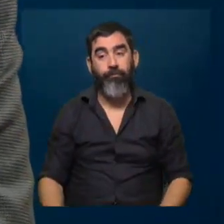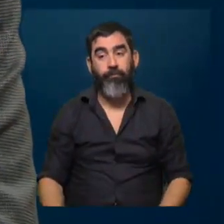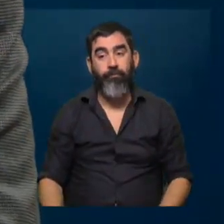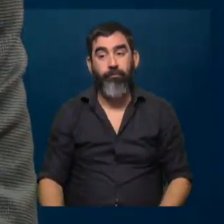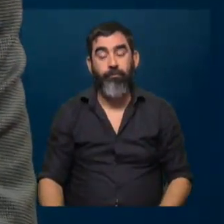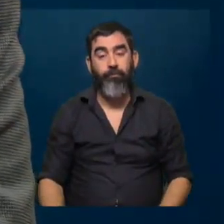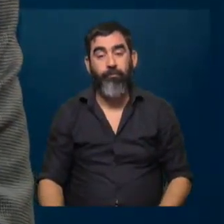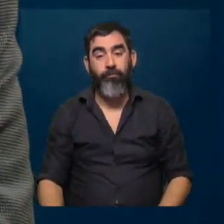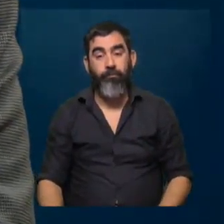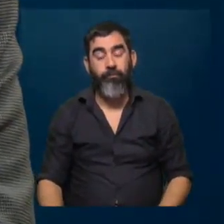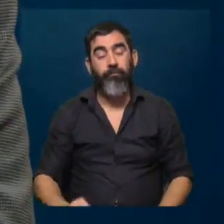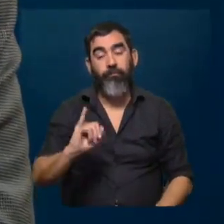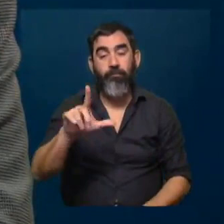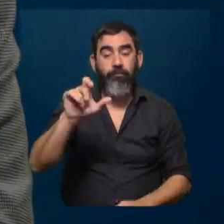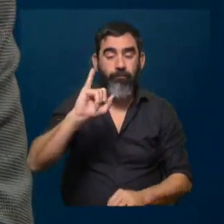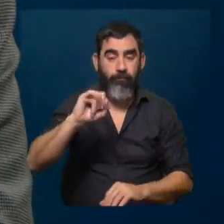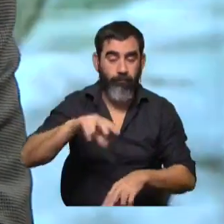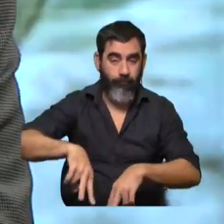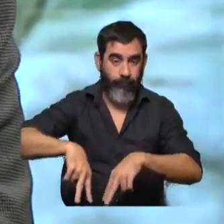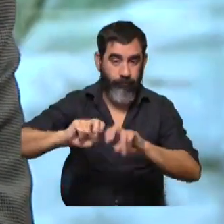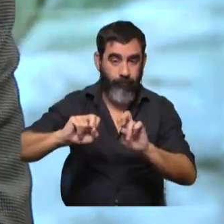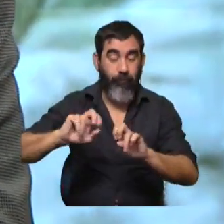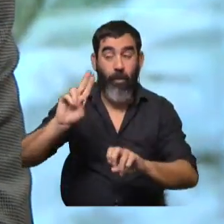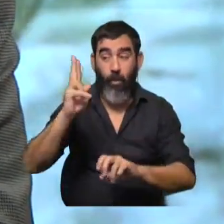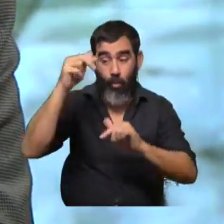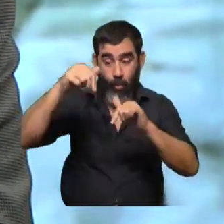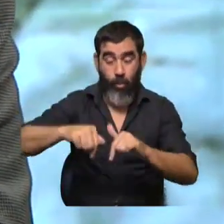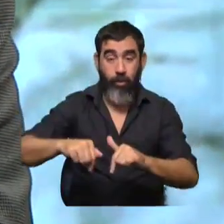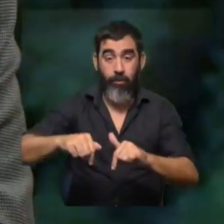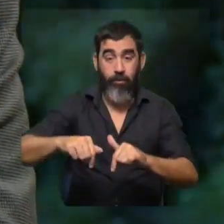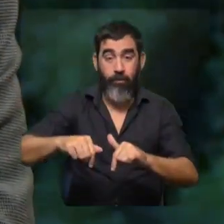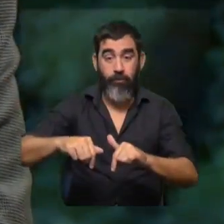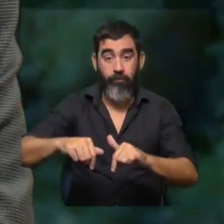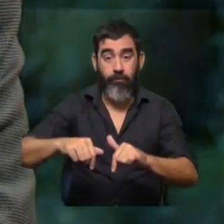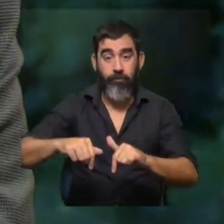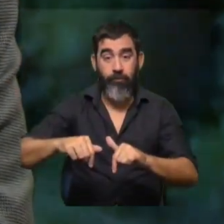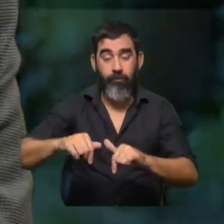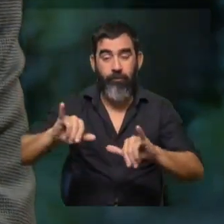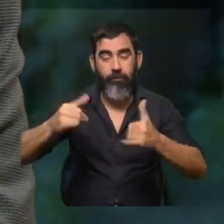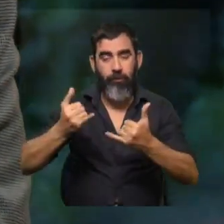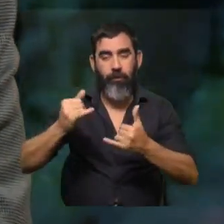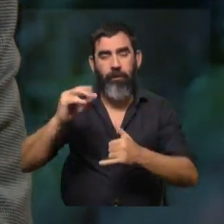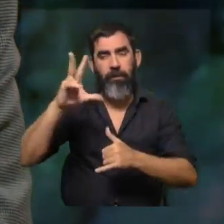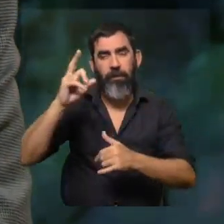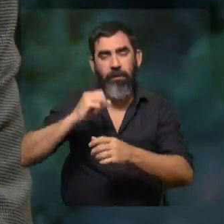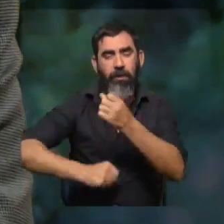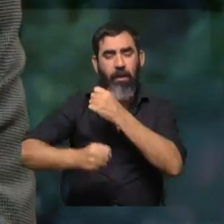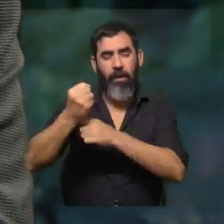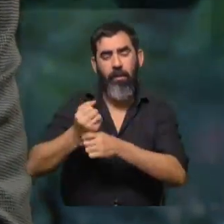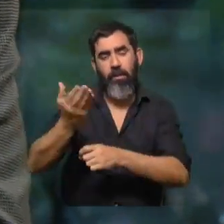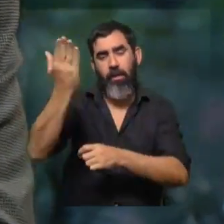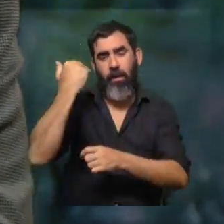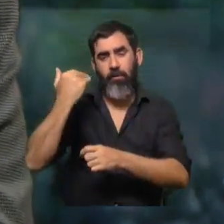estudios. Claramente ya el Uruguay desde hace unos 30 años más o menos